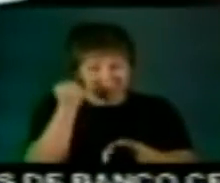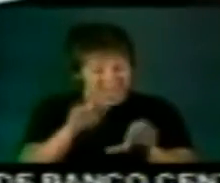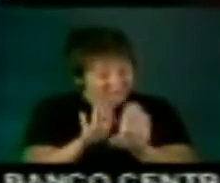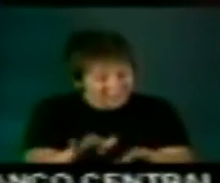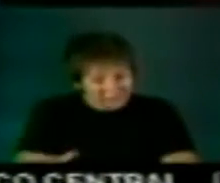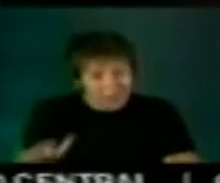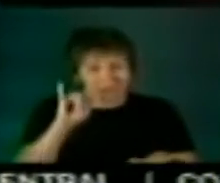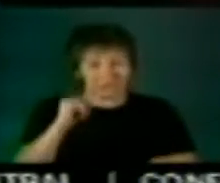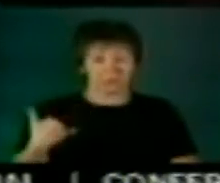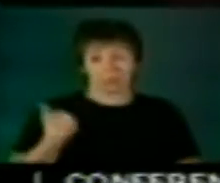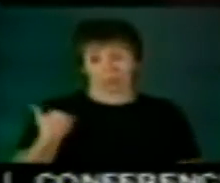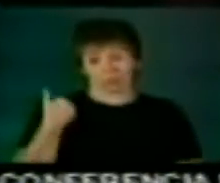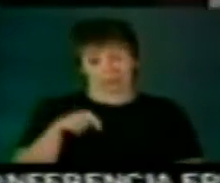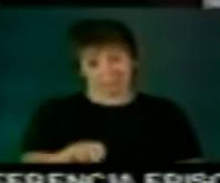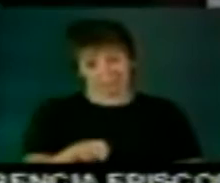adolescencia.